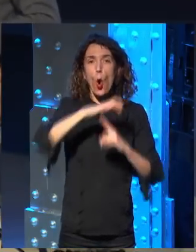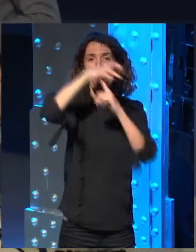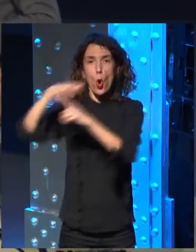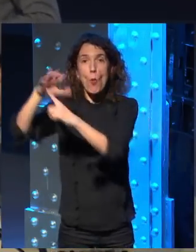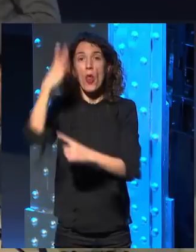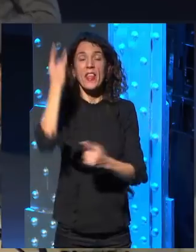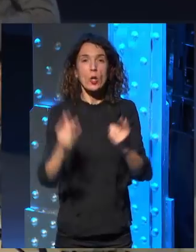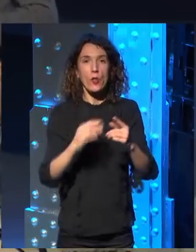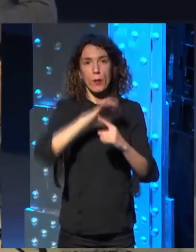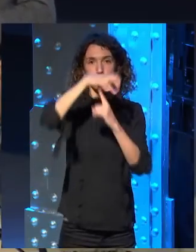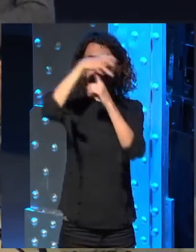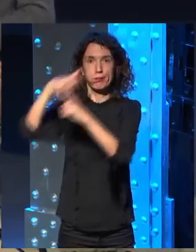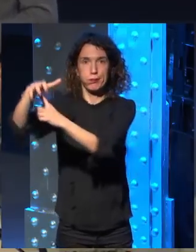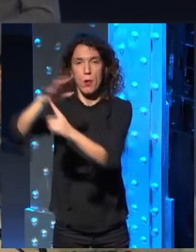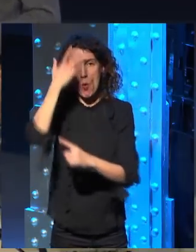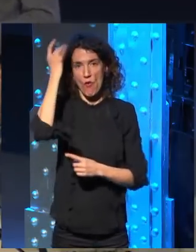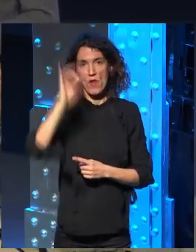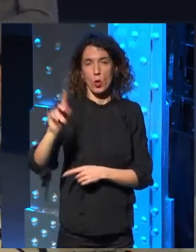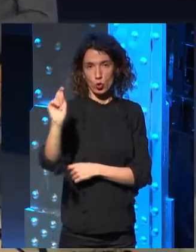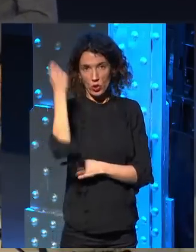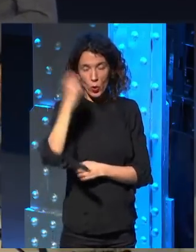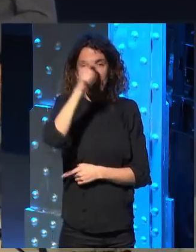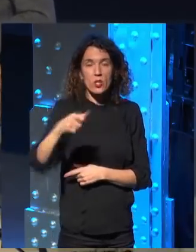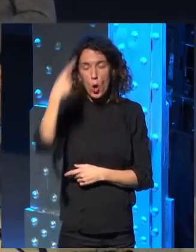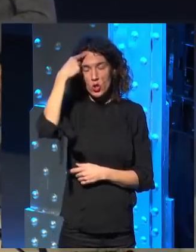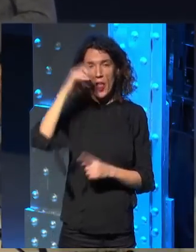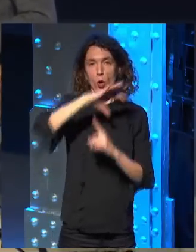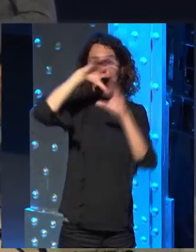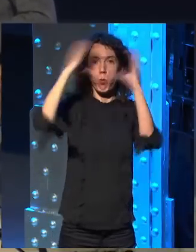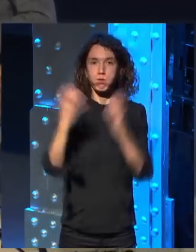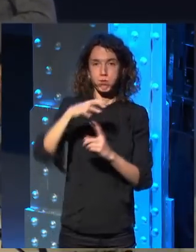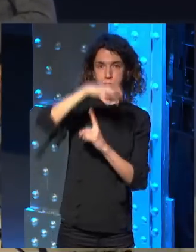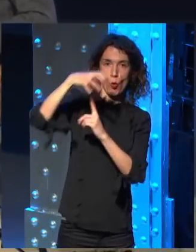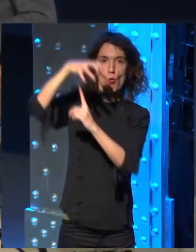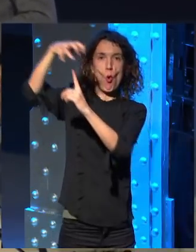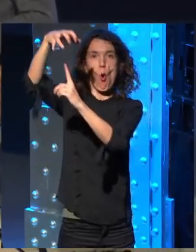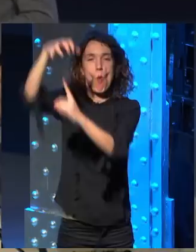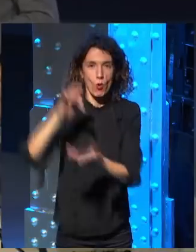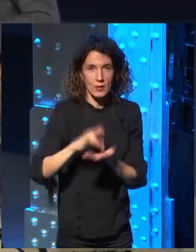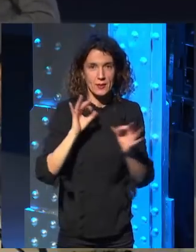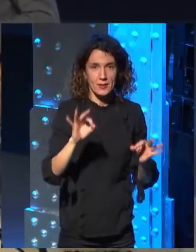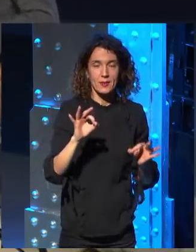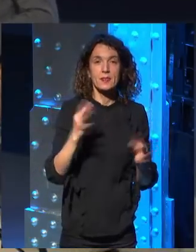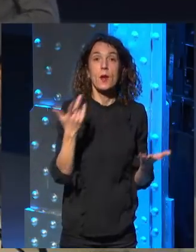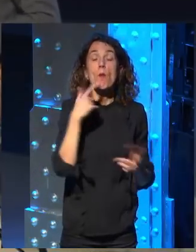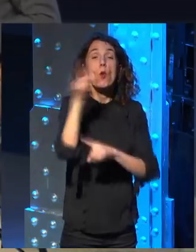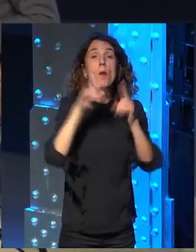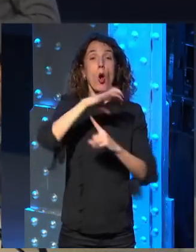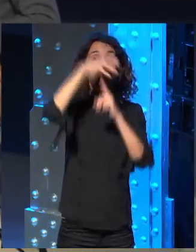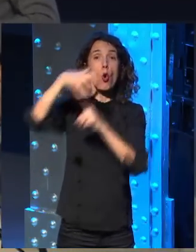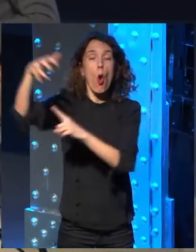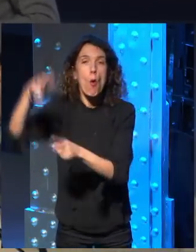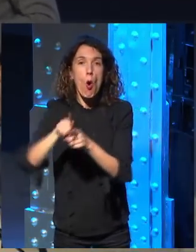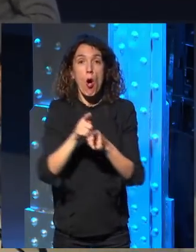días. Es una época en la que la gente estaba obsesionada con los globos aerostáticos, ¿no? Pero el problema de los globos es que no se